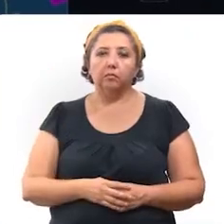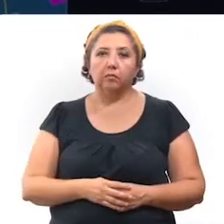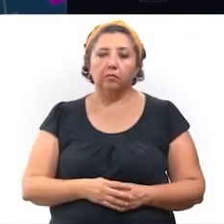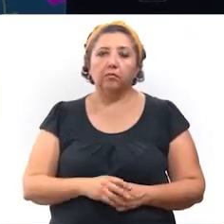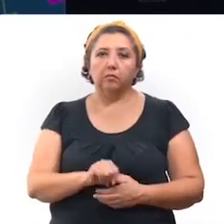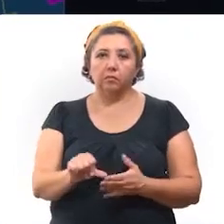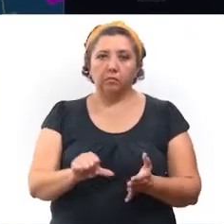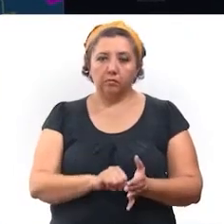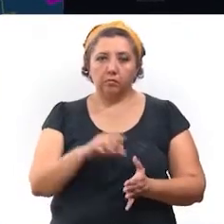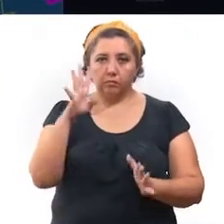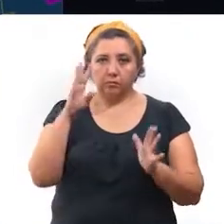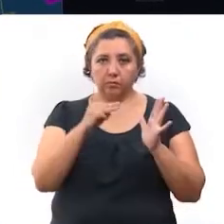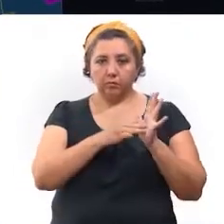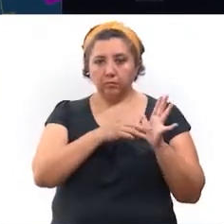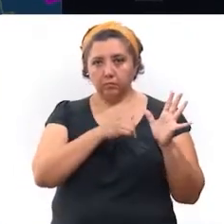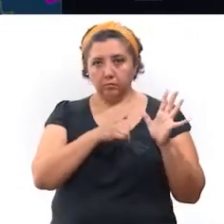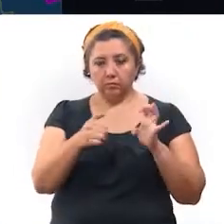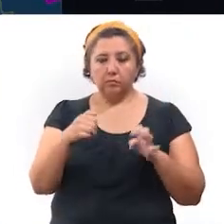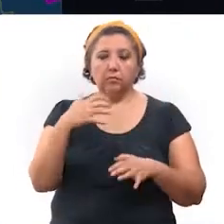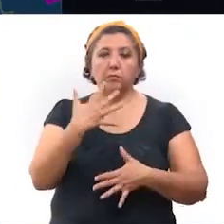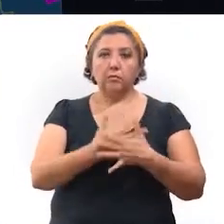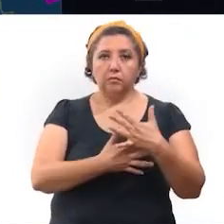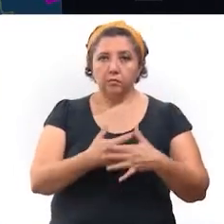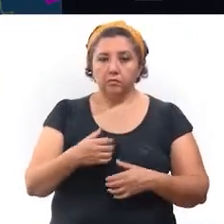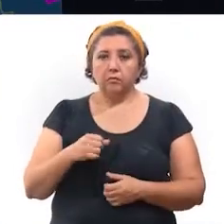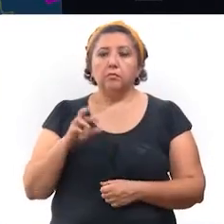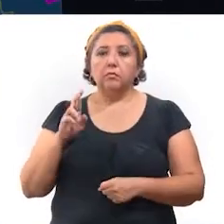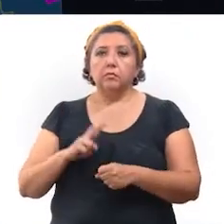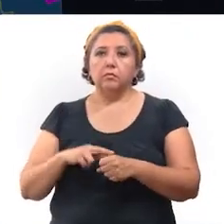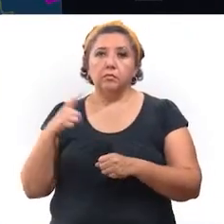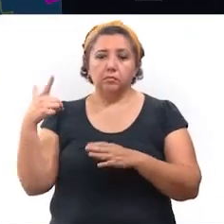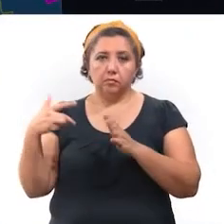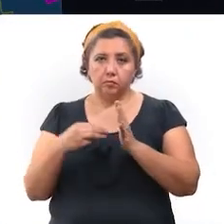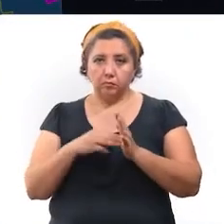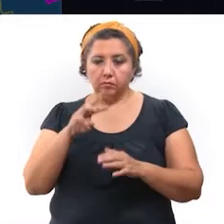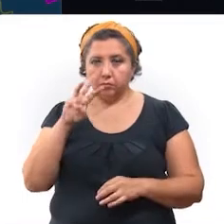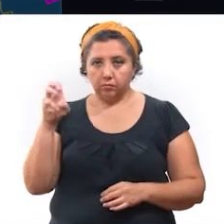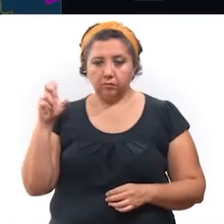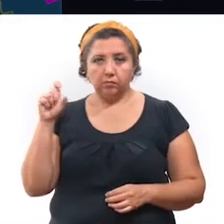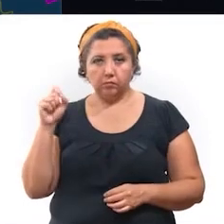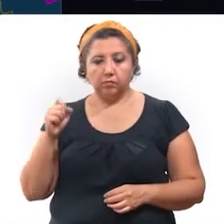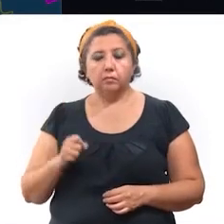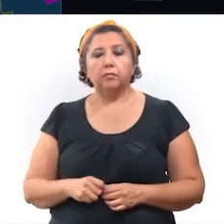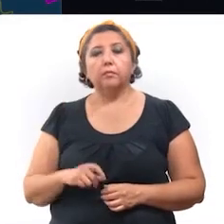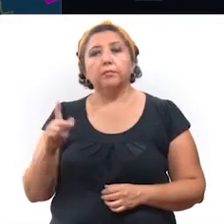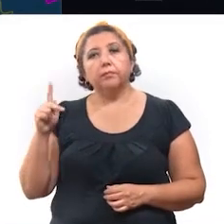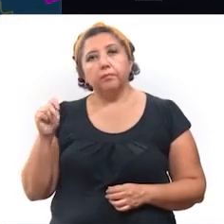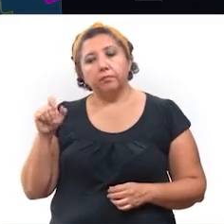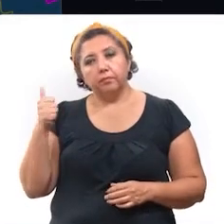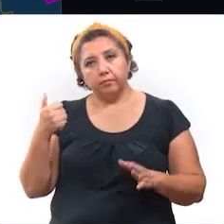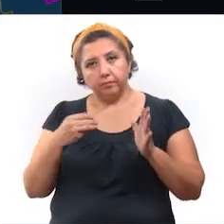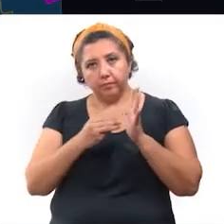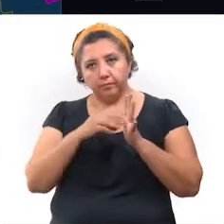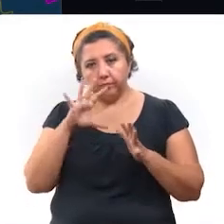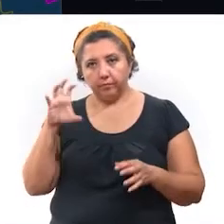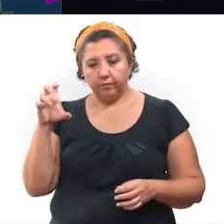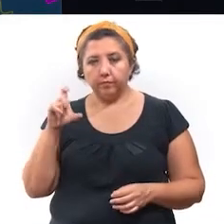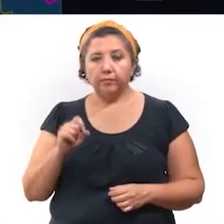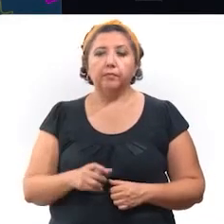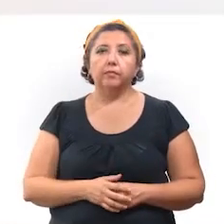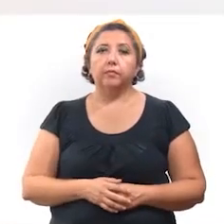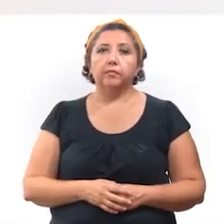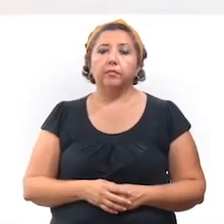en la zona centro 4.615, en la zona sur 7.320 y en la zona poniente